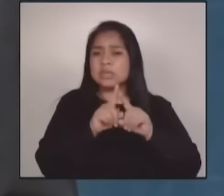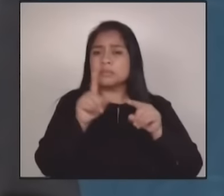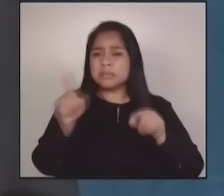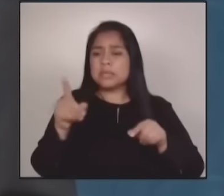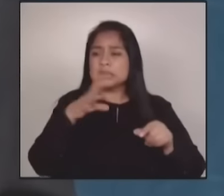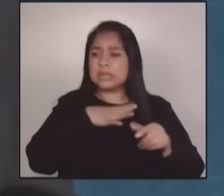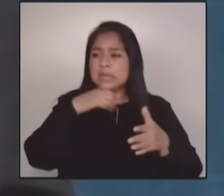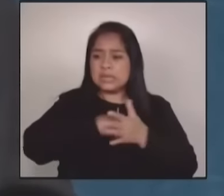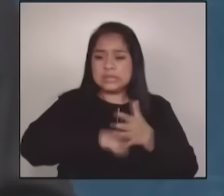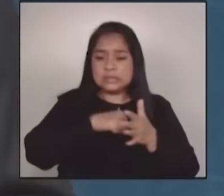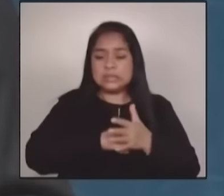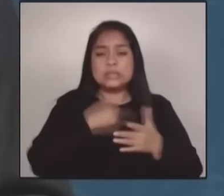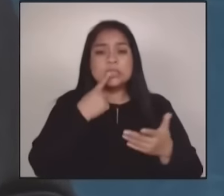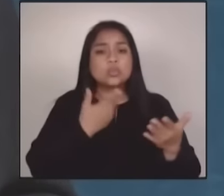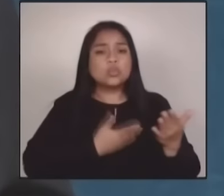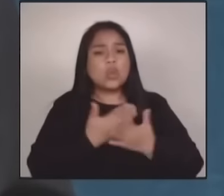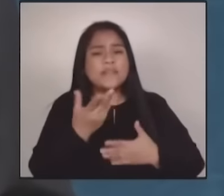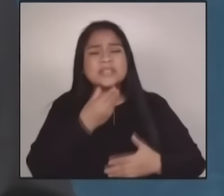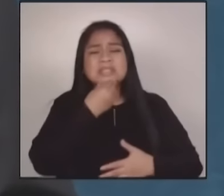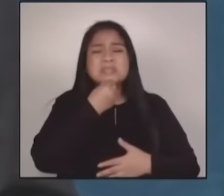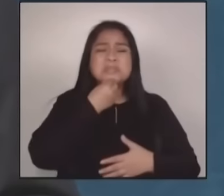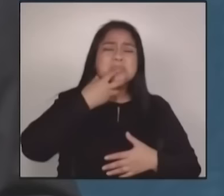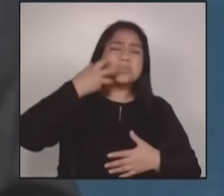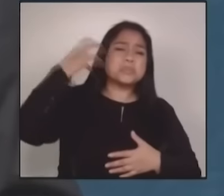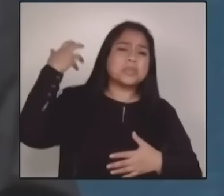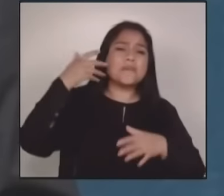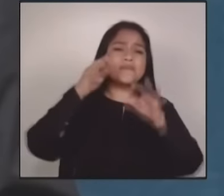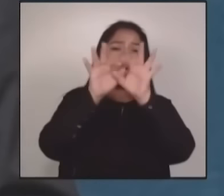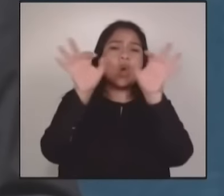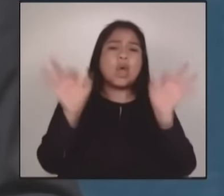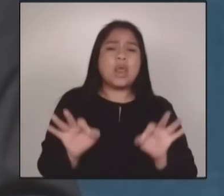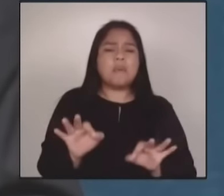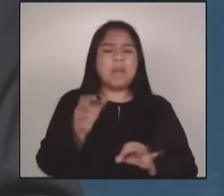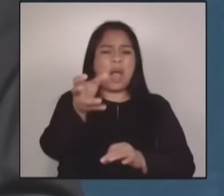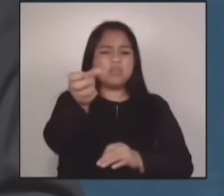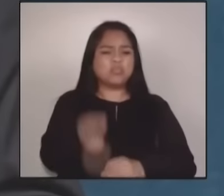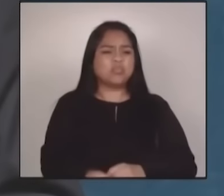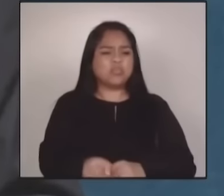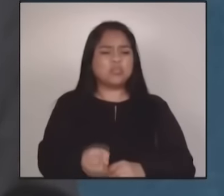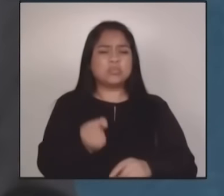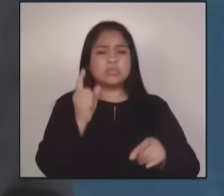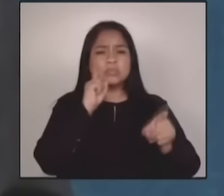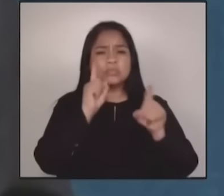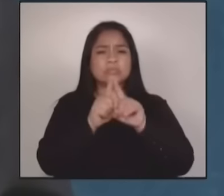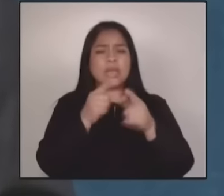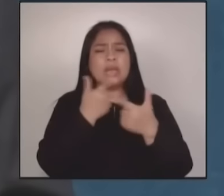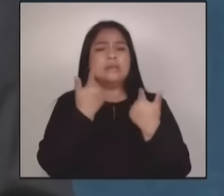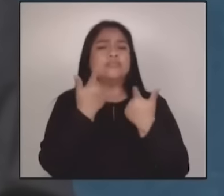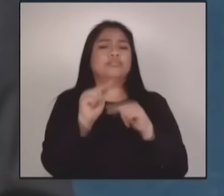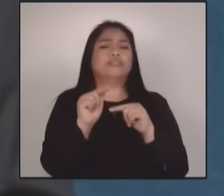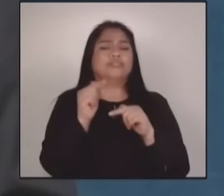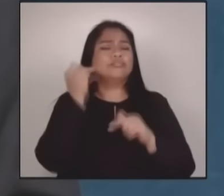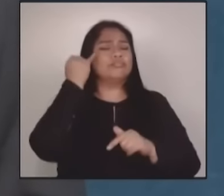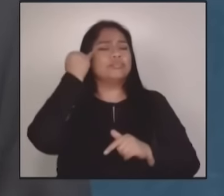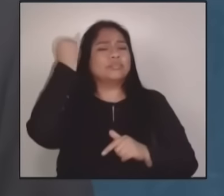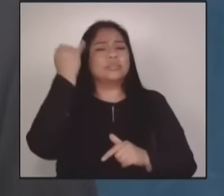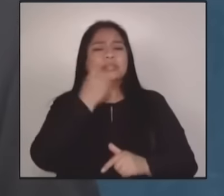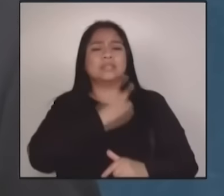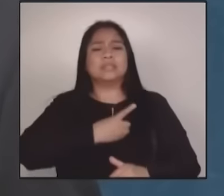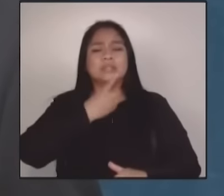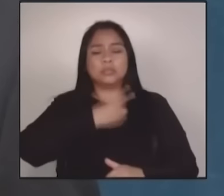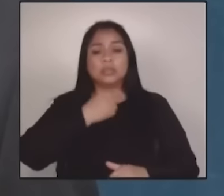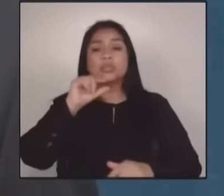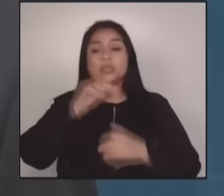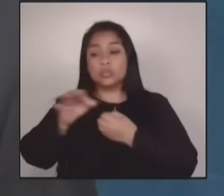contra nuevas y antiguas formas de autoritarismo que limitan las aspiraciones de los pueblos y